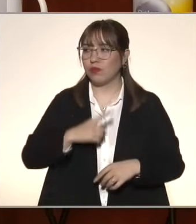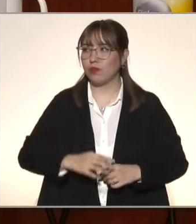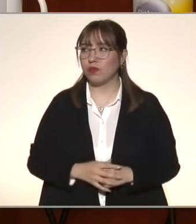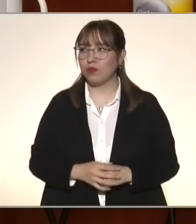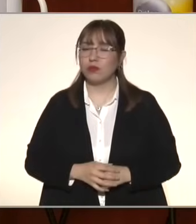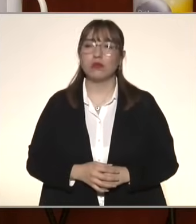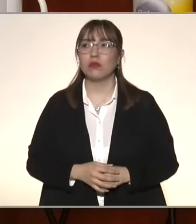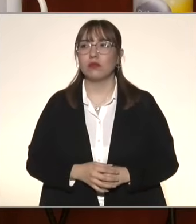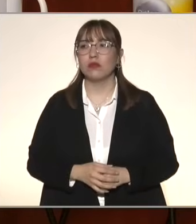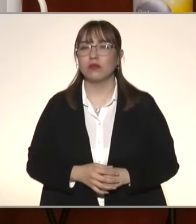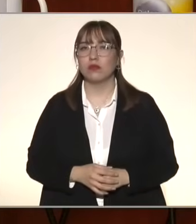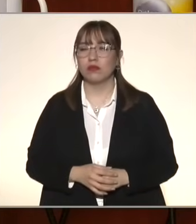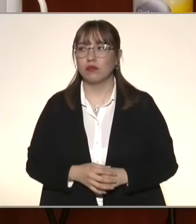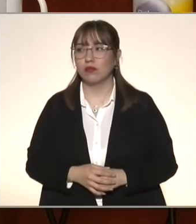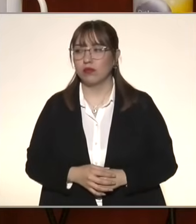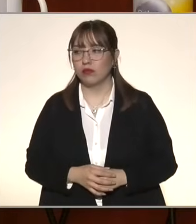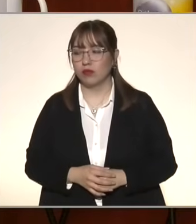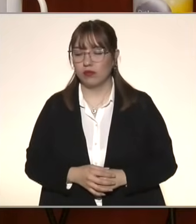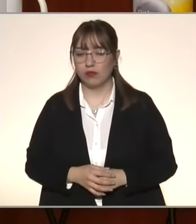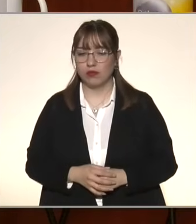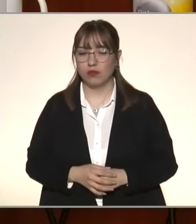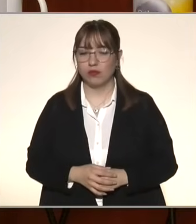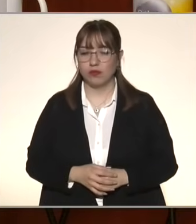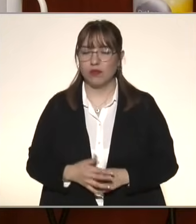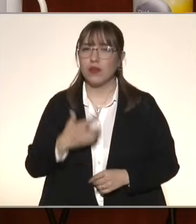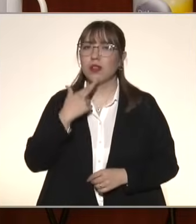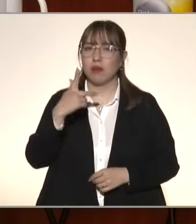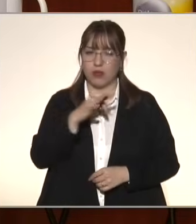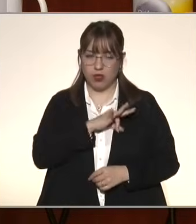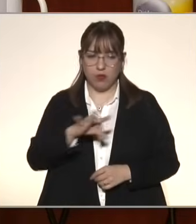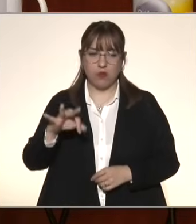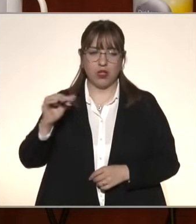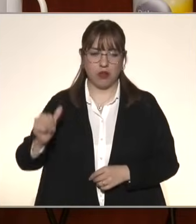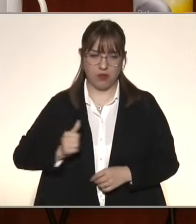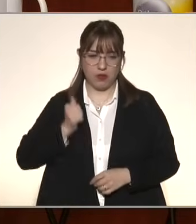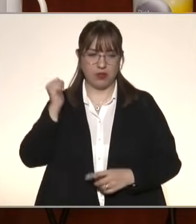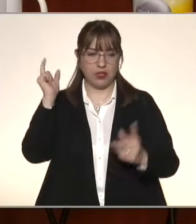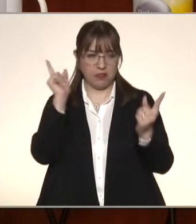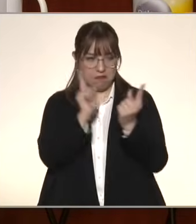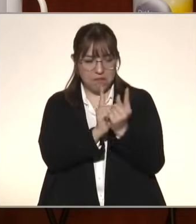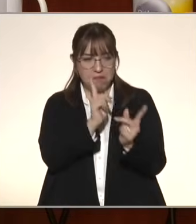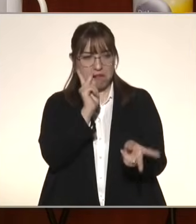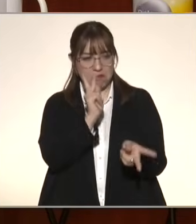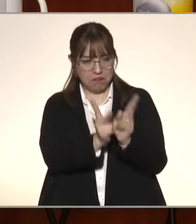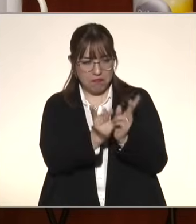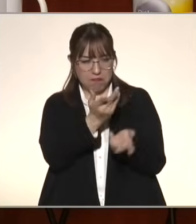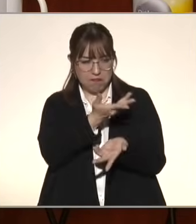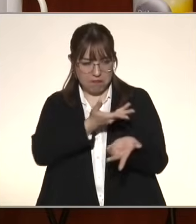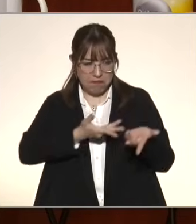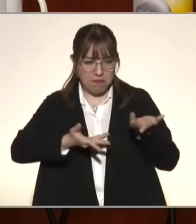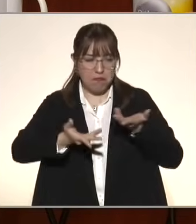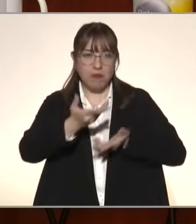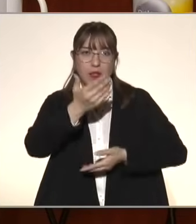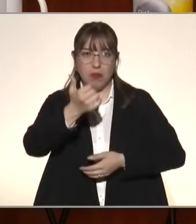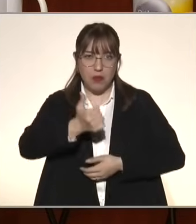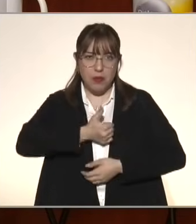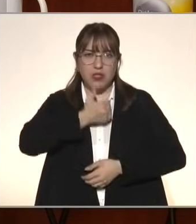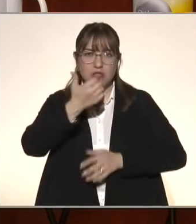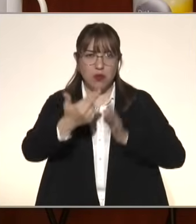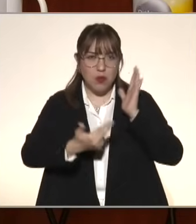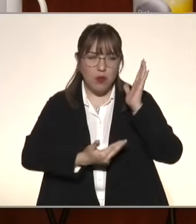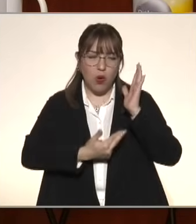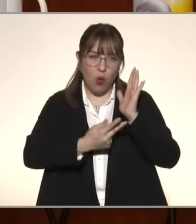de algún modo hacer este tipo de conciliación y bueno, recuperar un lazo, ¿no? En caso de que